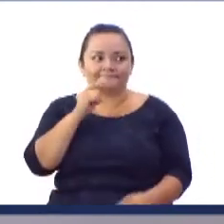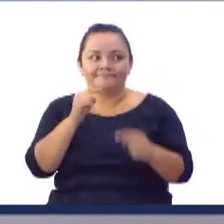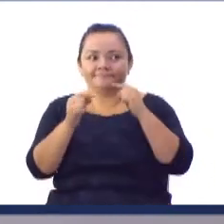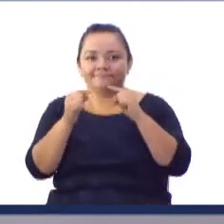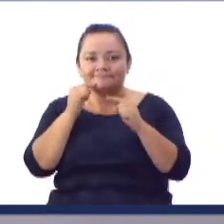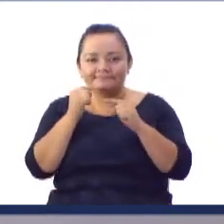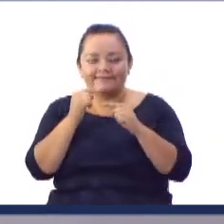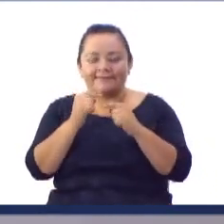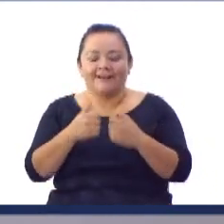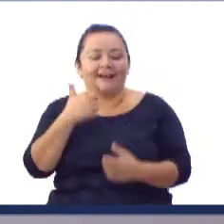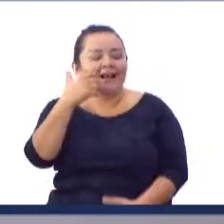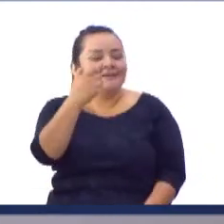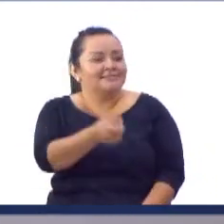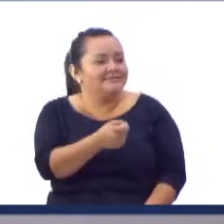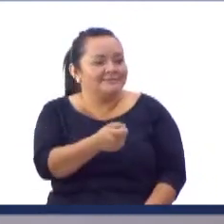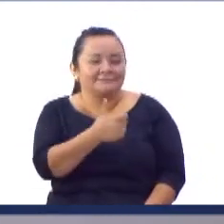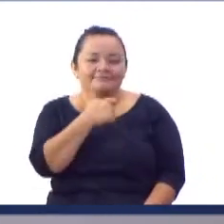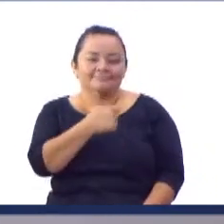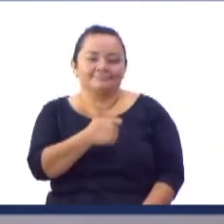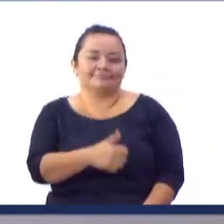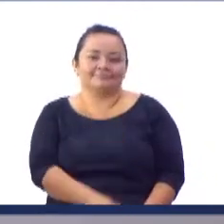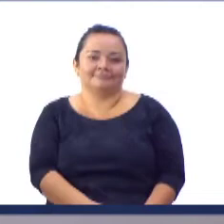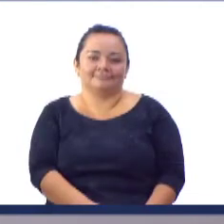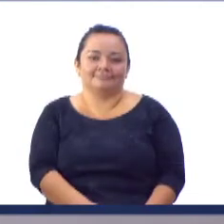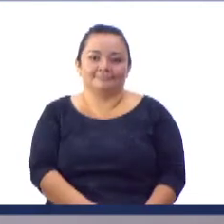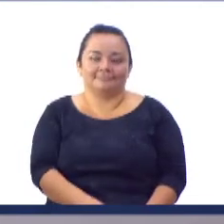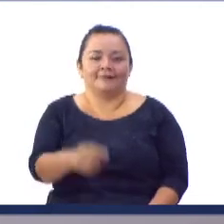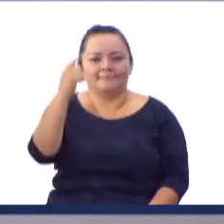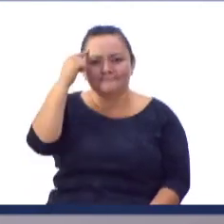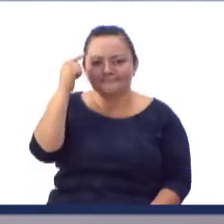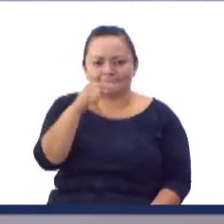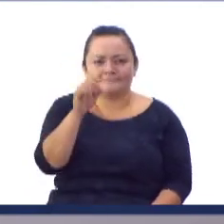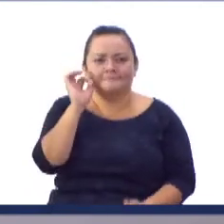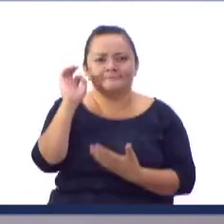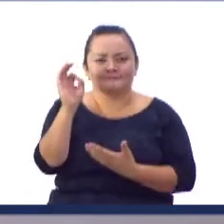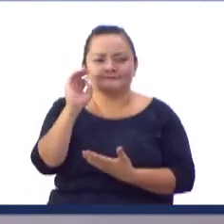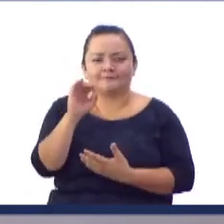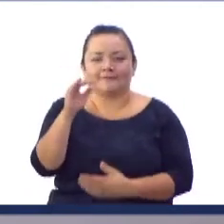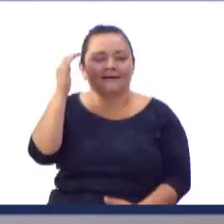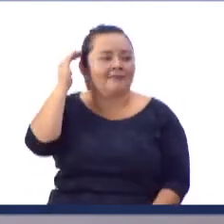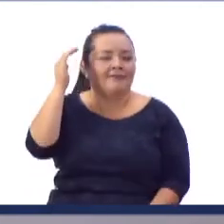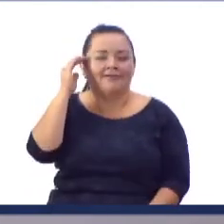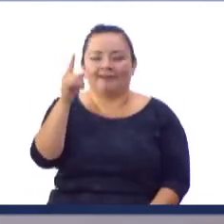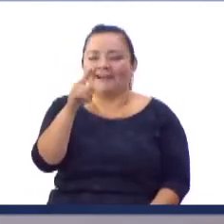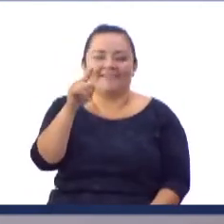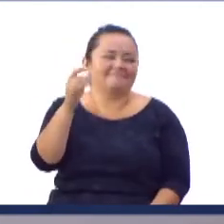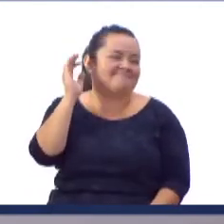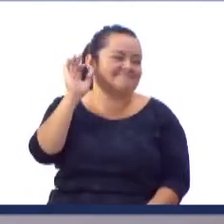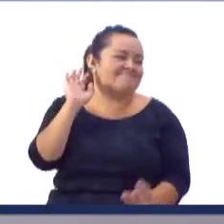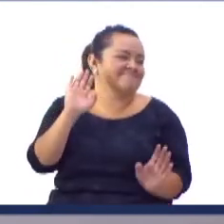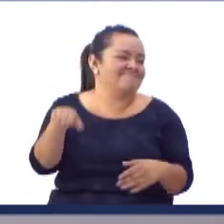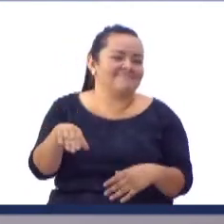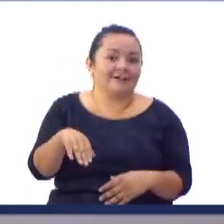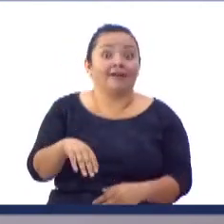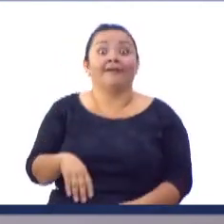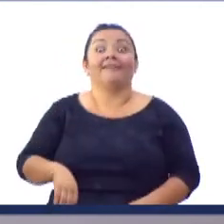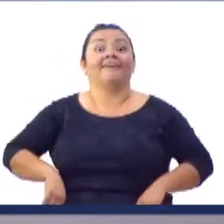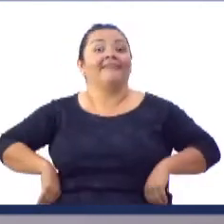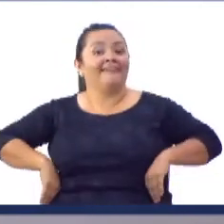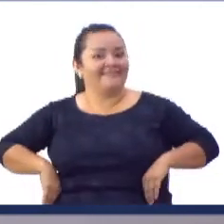y que tales unanue tal y que pensar del pastor jorge nena daconte gracias a